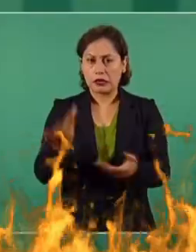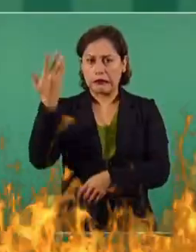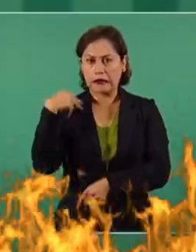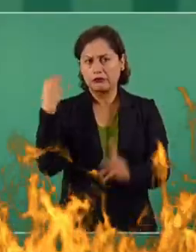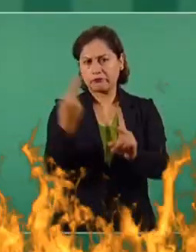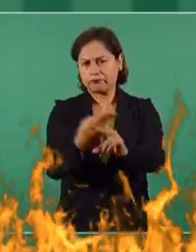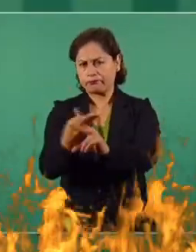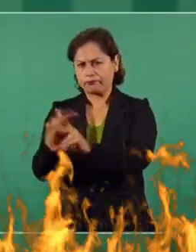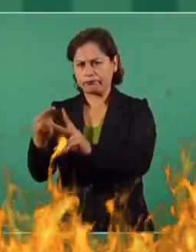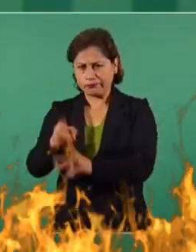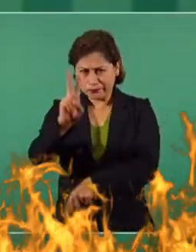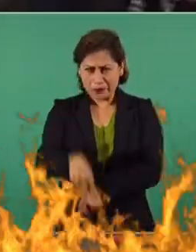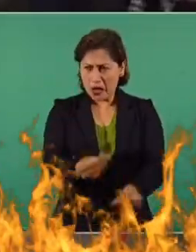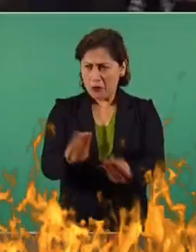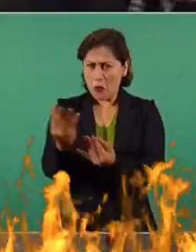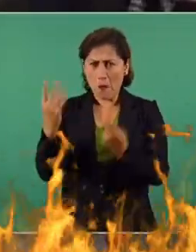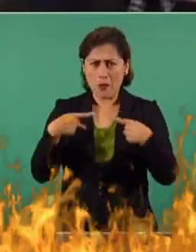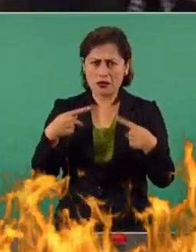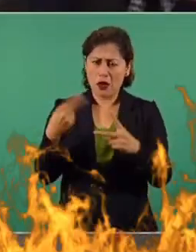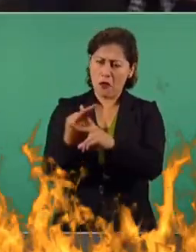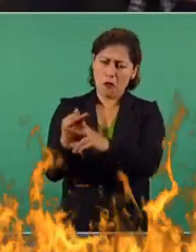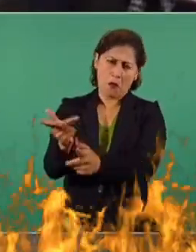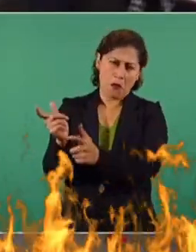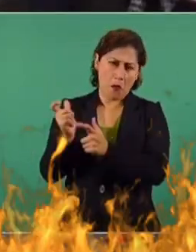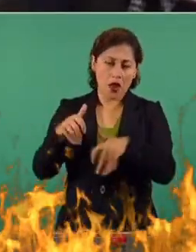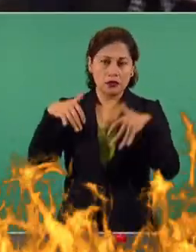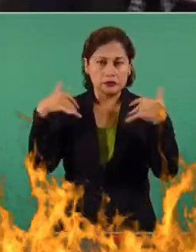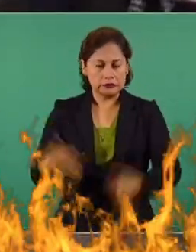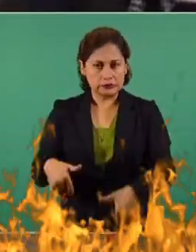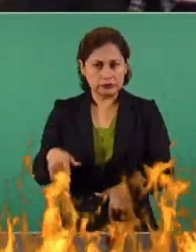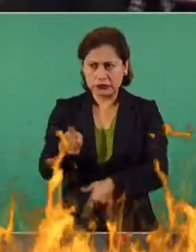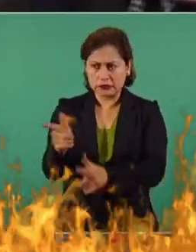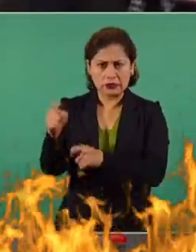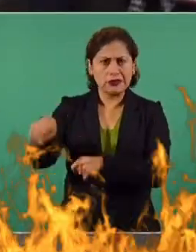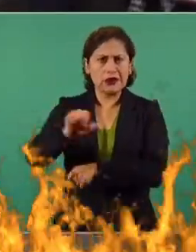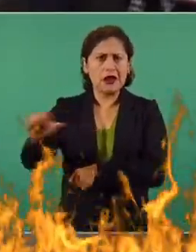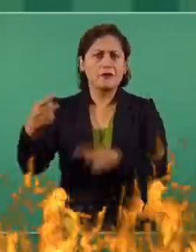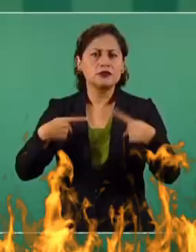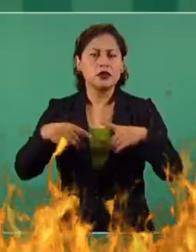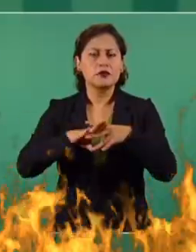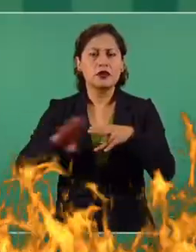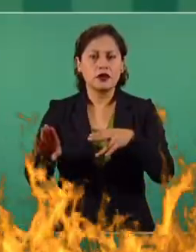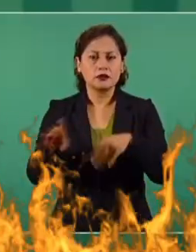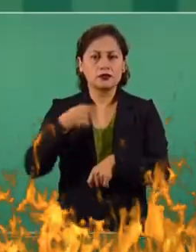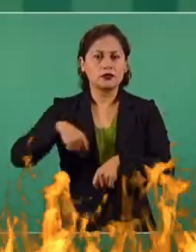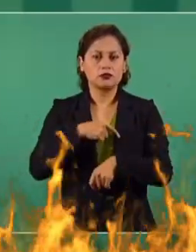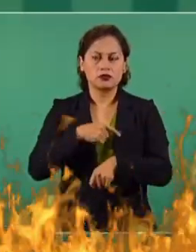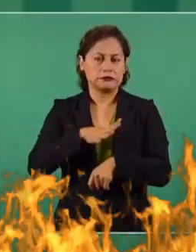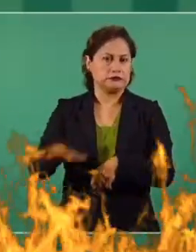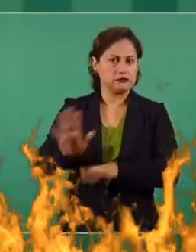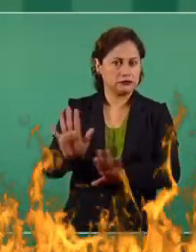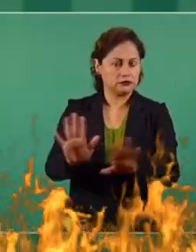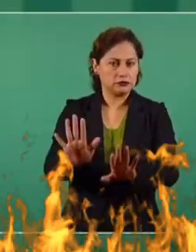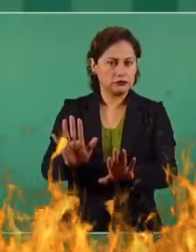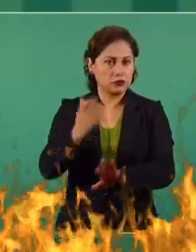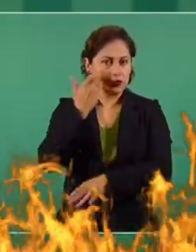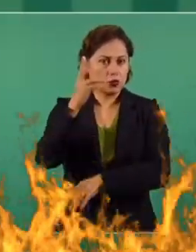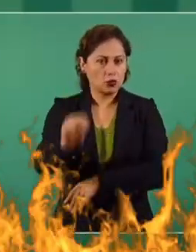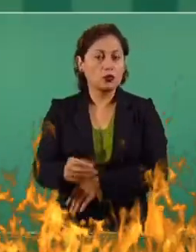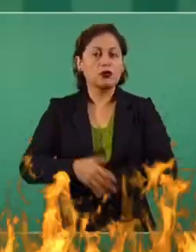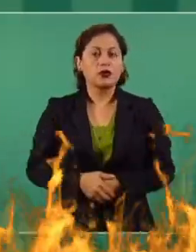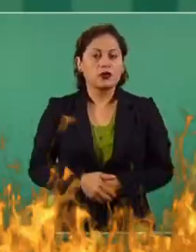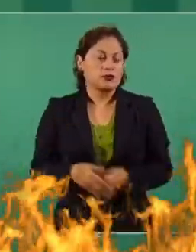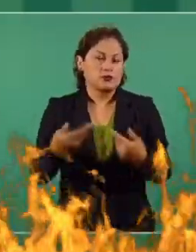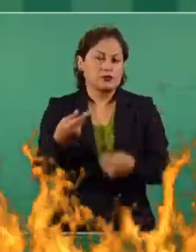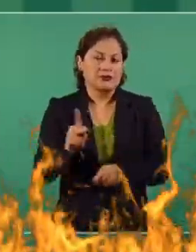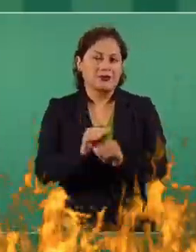asesinatos, fusilamientos, masacres de migrantes. No queremos eso. Claro, lo